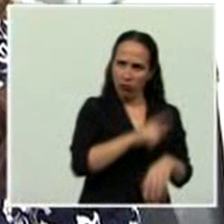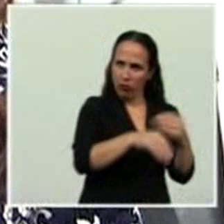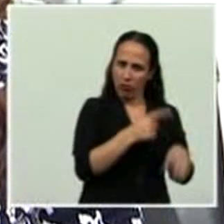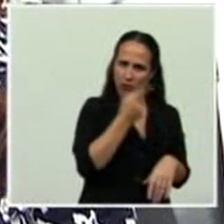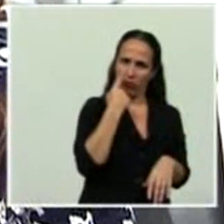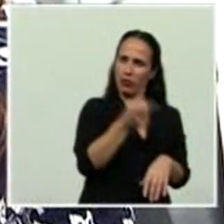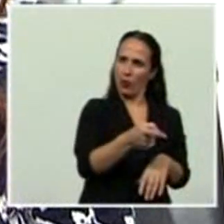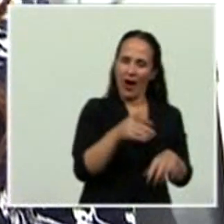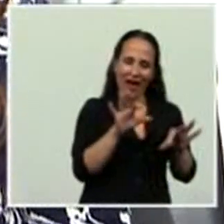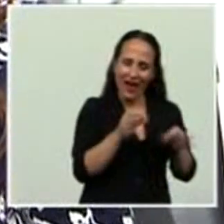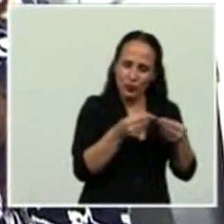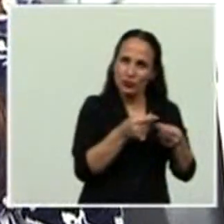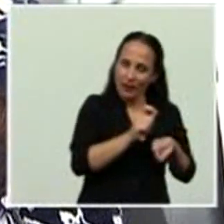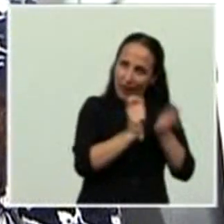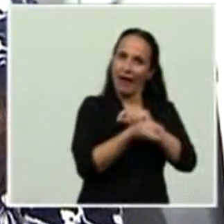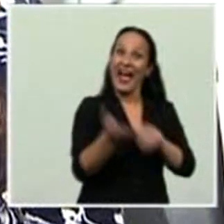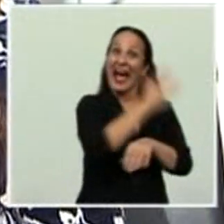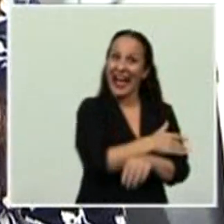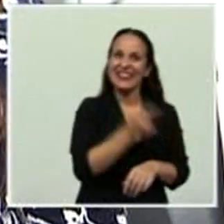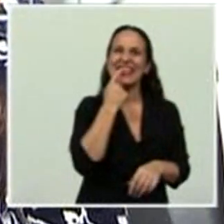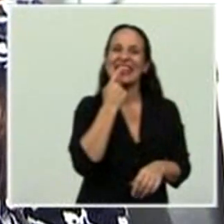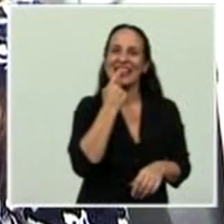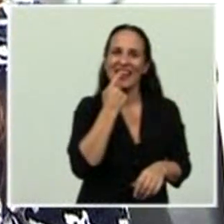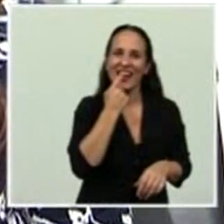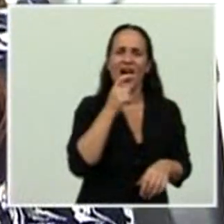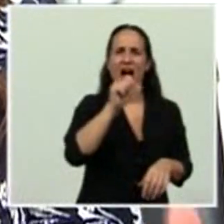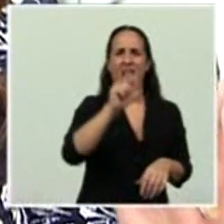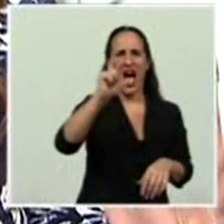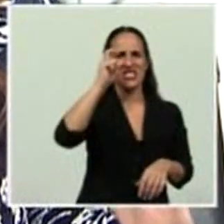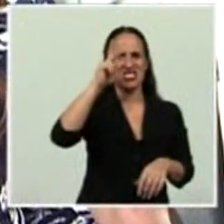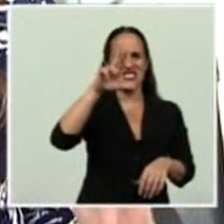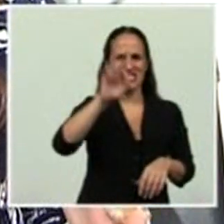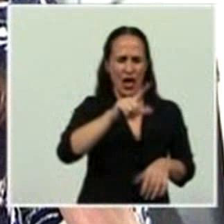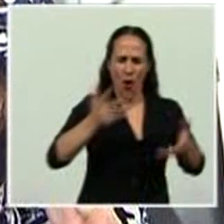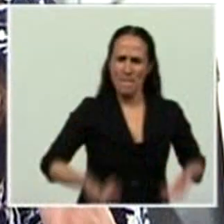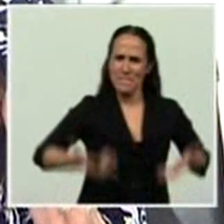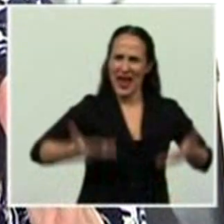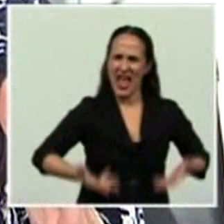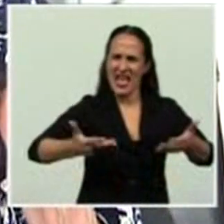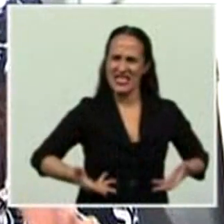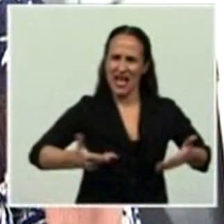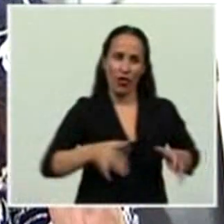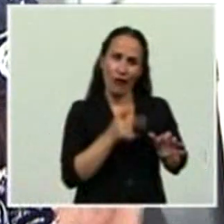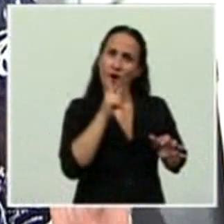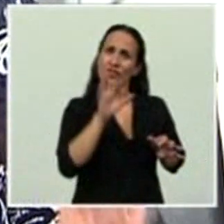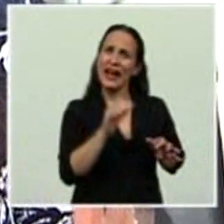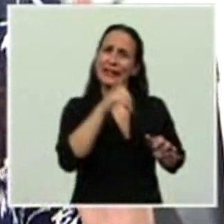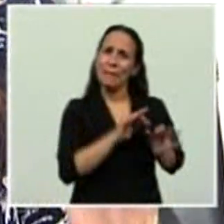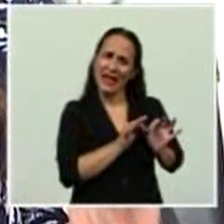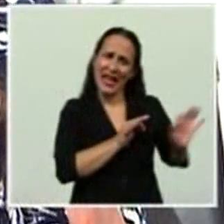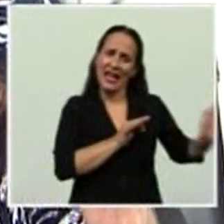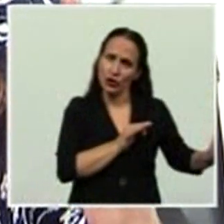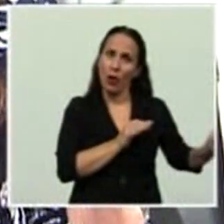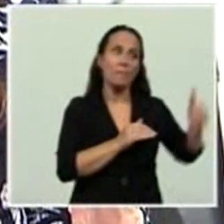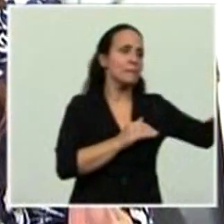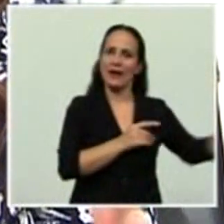hacer de carbonato eran de acero muy pesados no podían medir más de 30 m de longitud